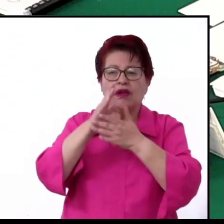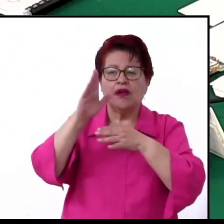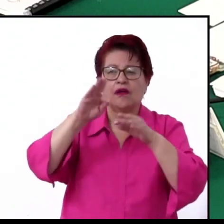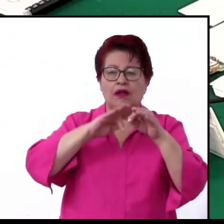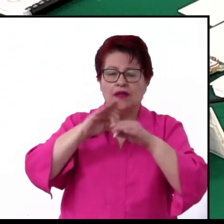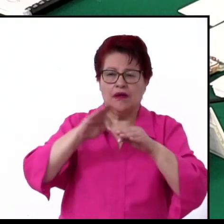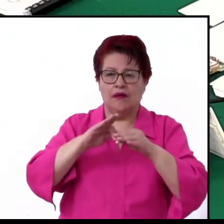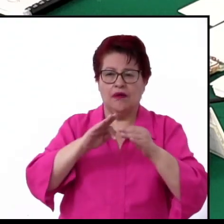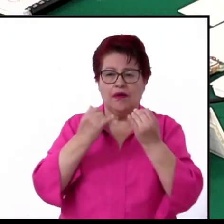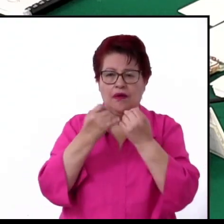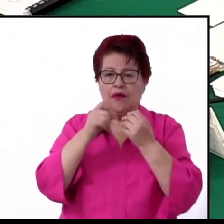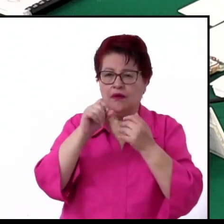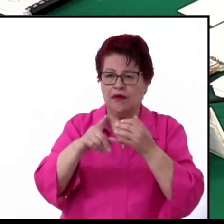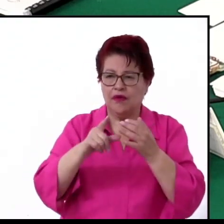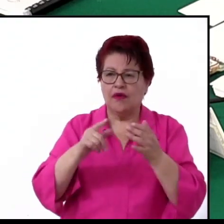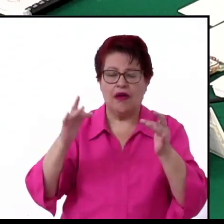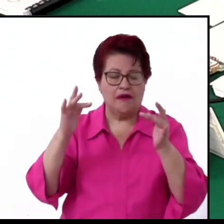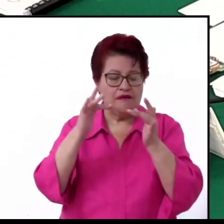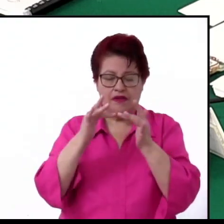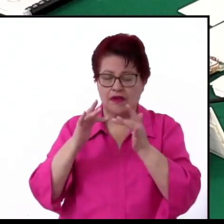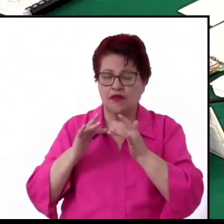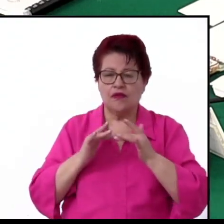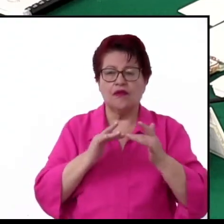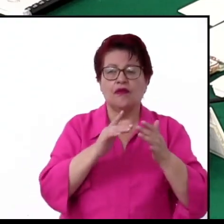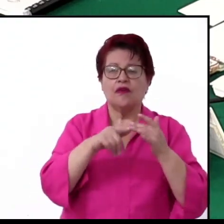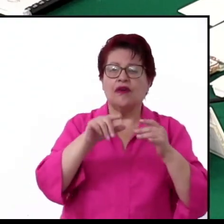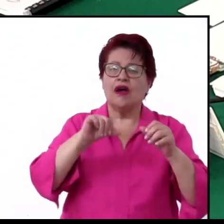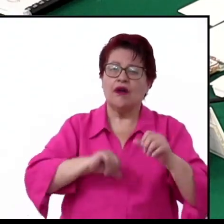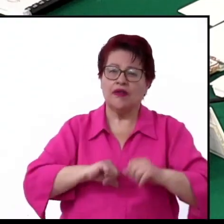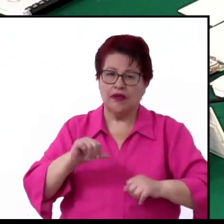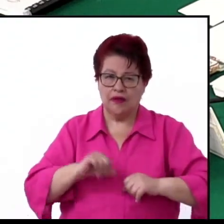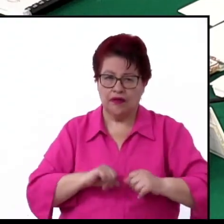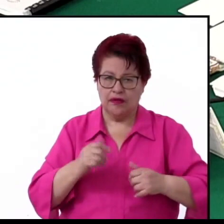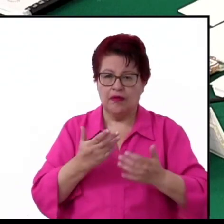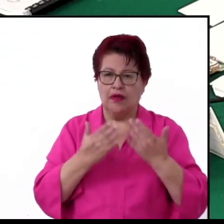empleo, asimismo la vinculación a otras actividades.